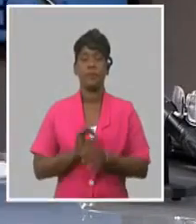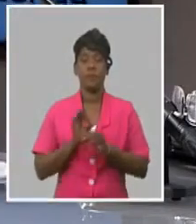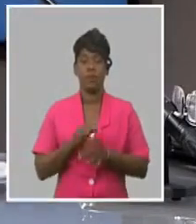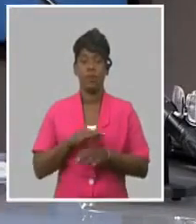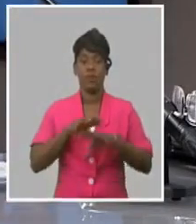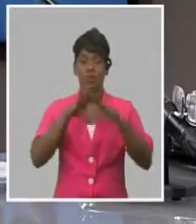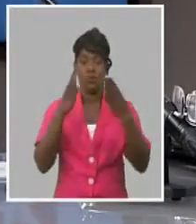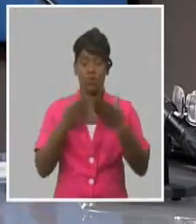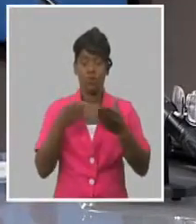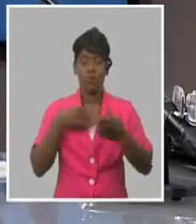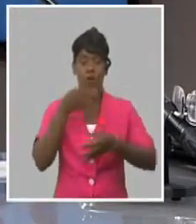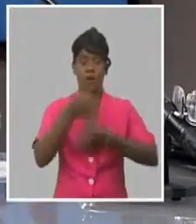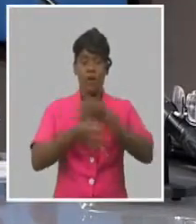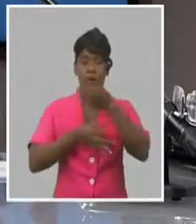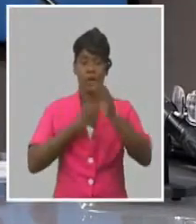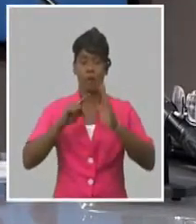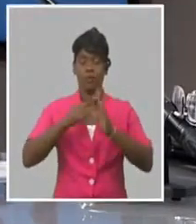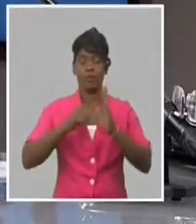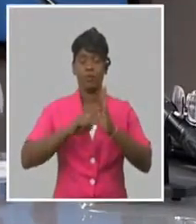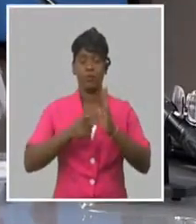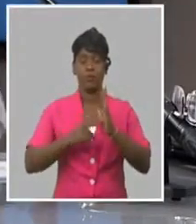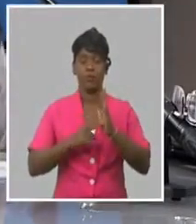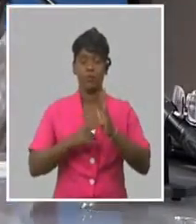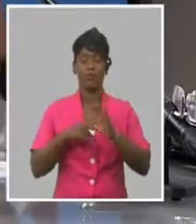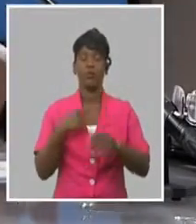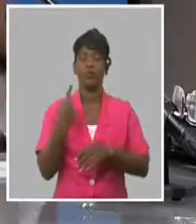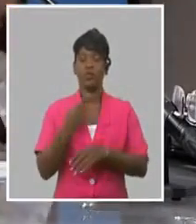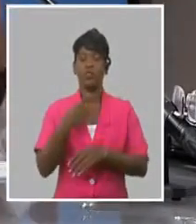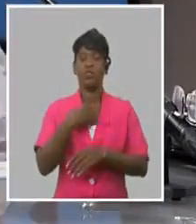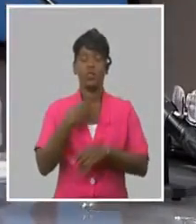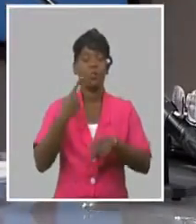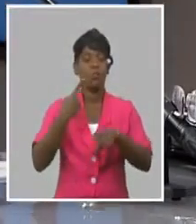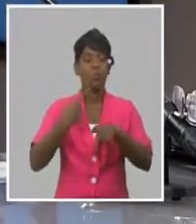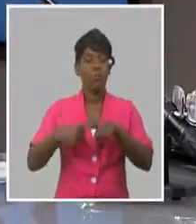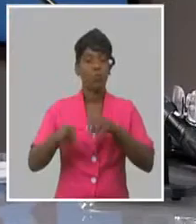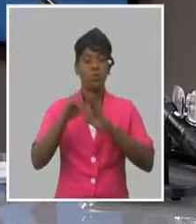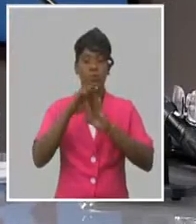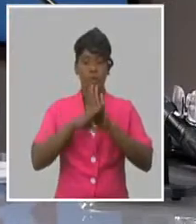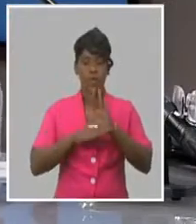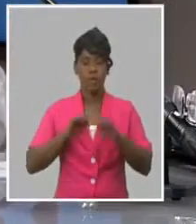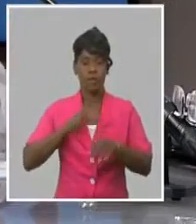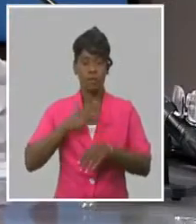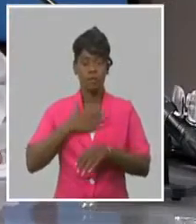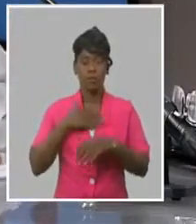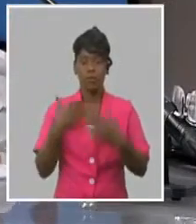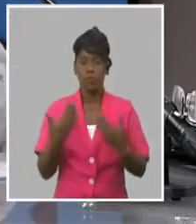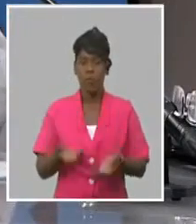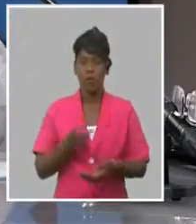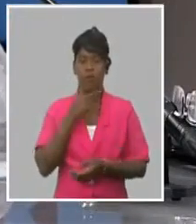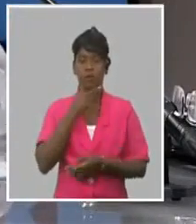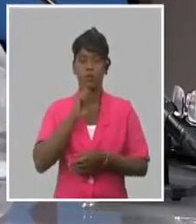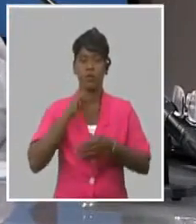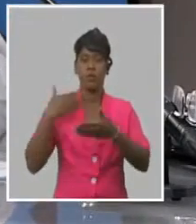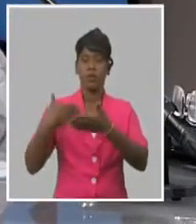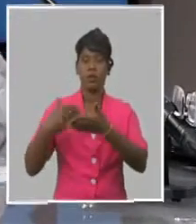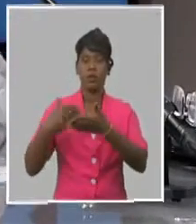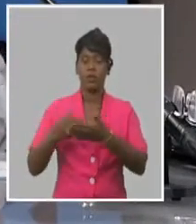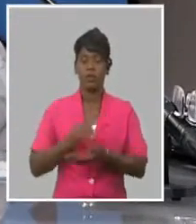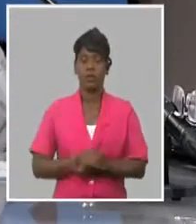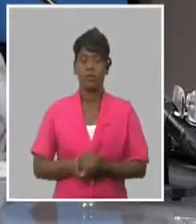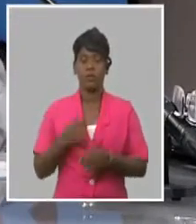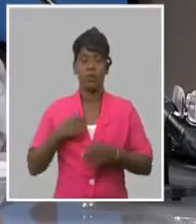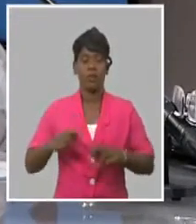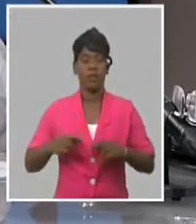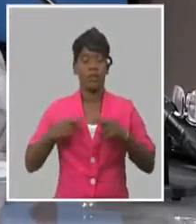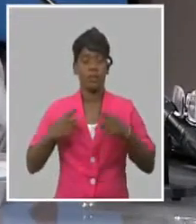esto, se están tomando otro grupo de medidas para el sistema empresarial. Insisto en que el sistema